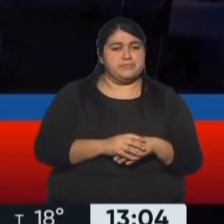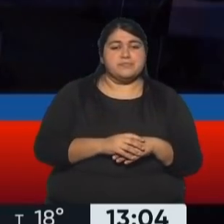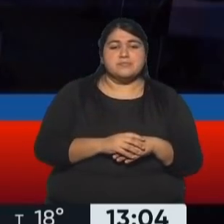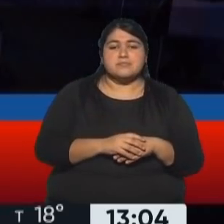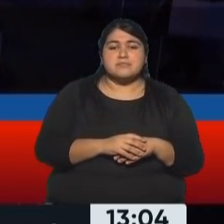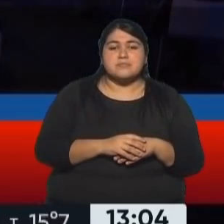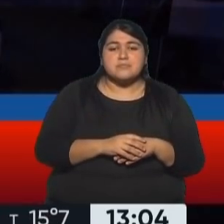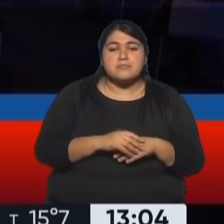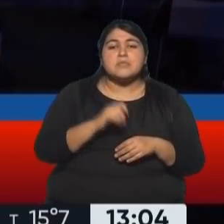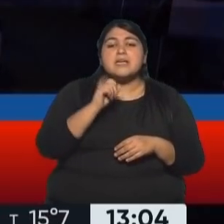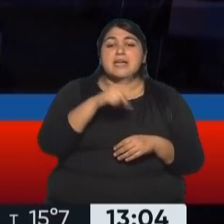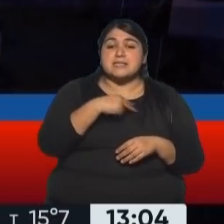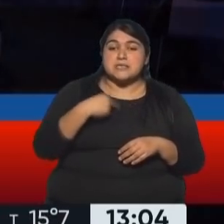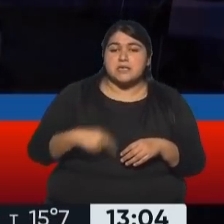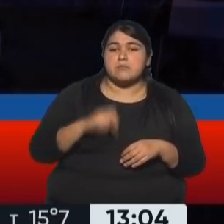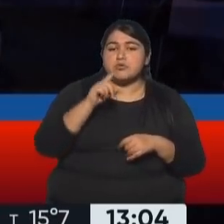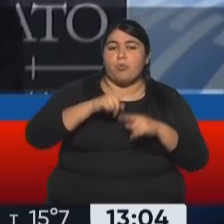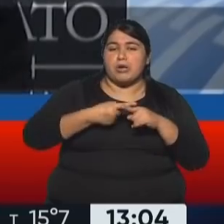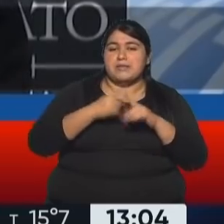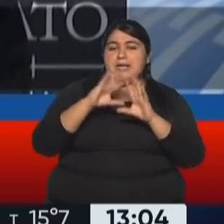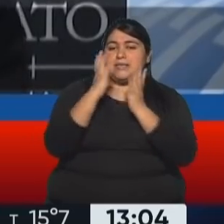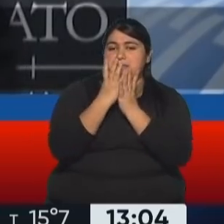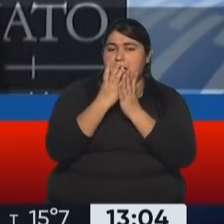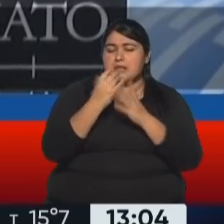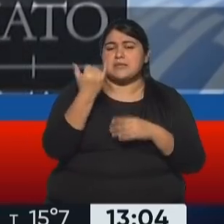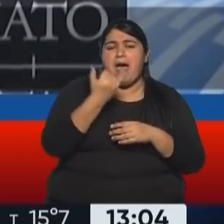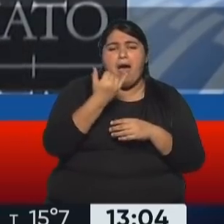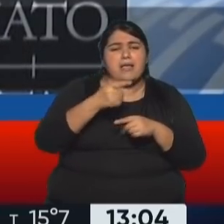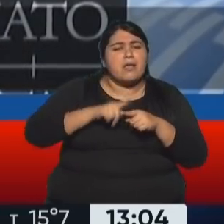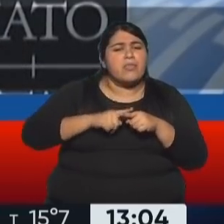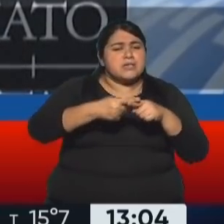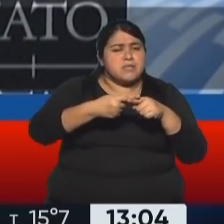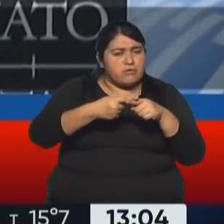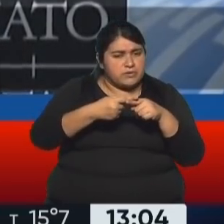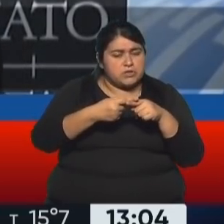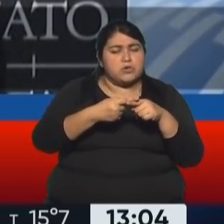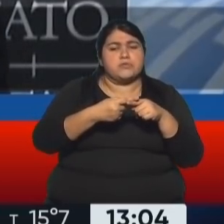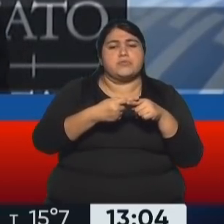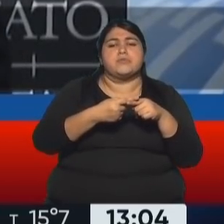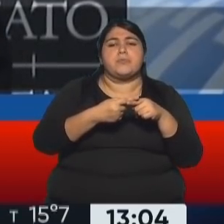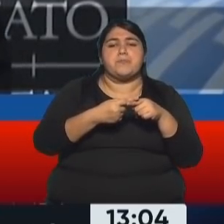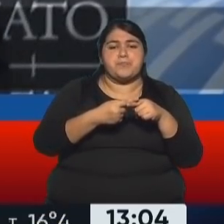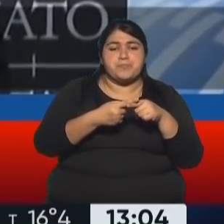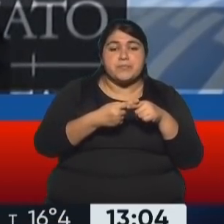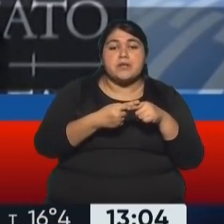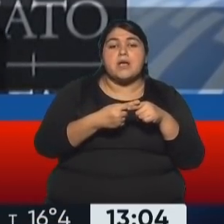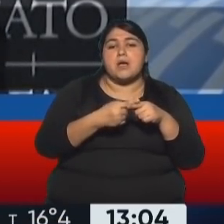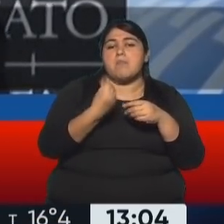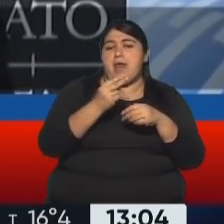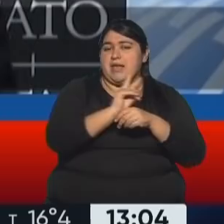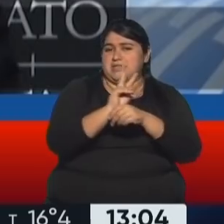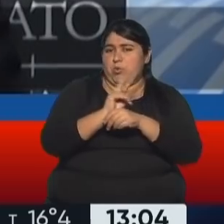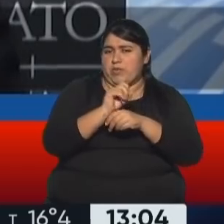China's growing influence and international policies presents challenges to alliance